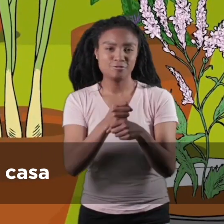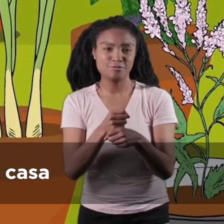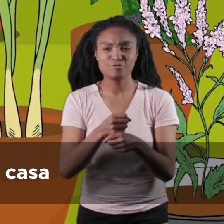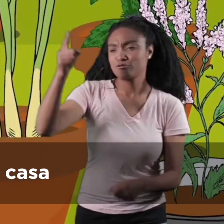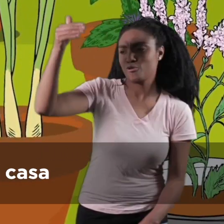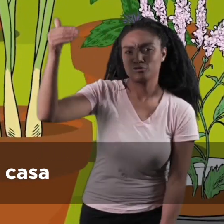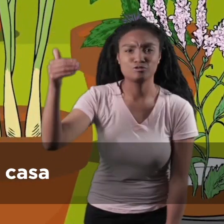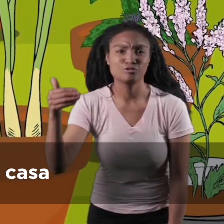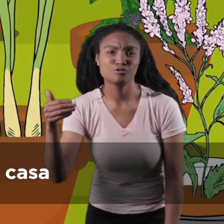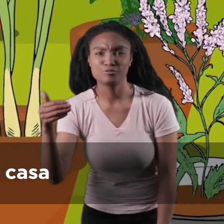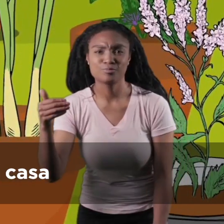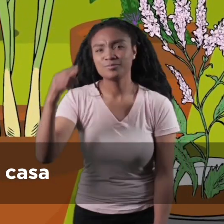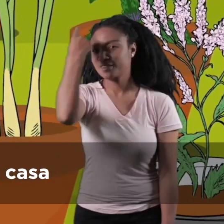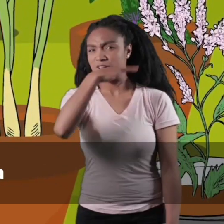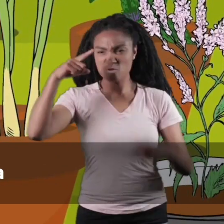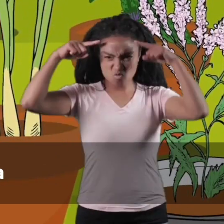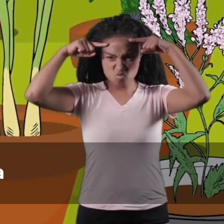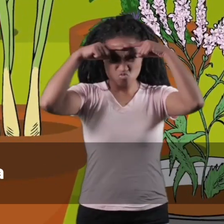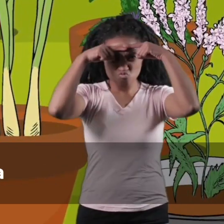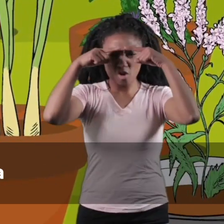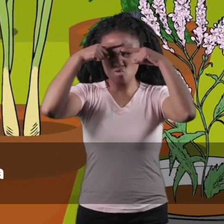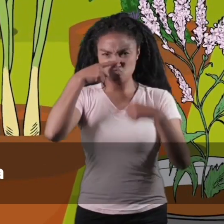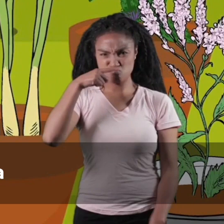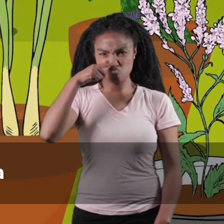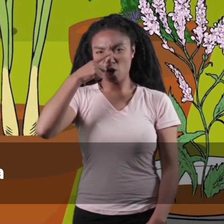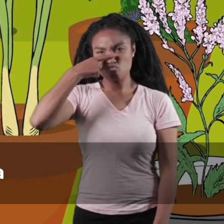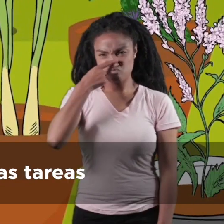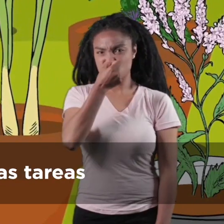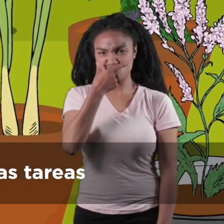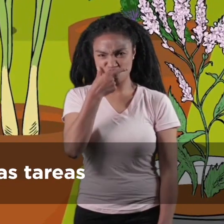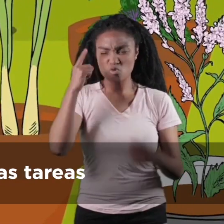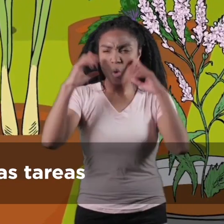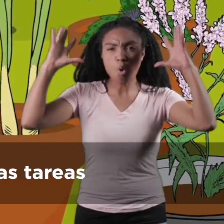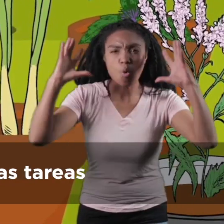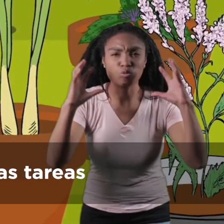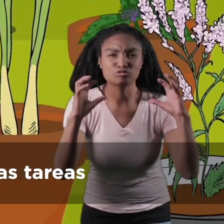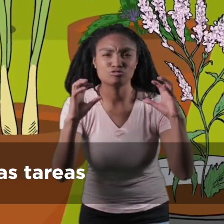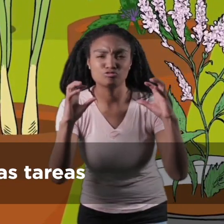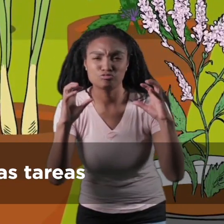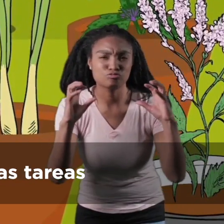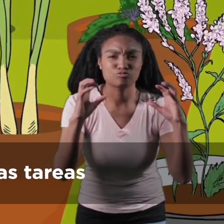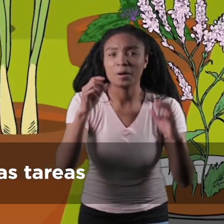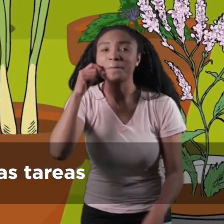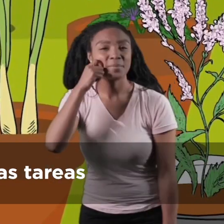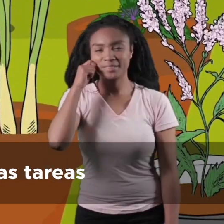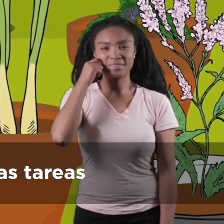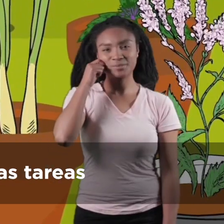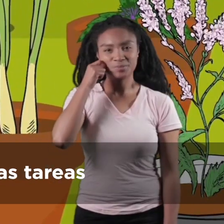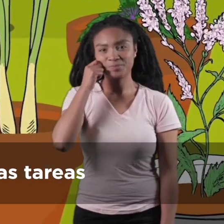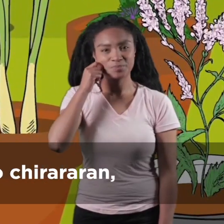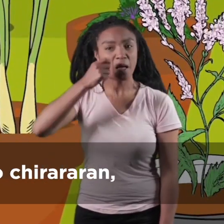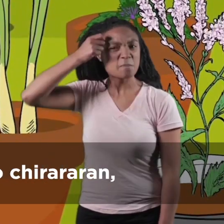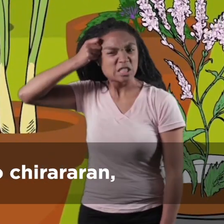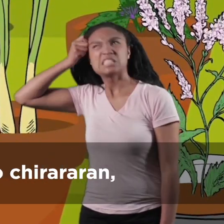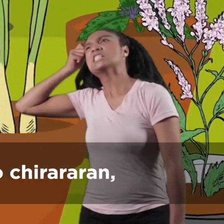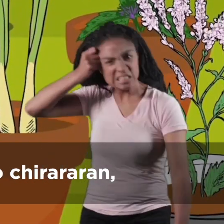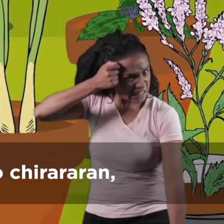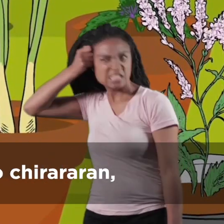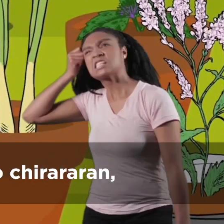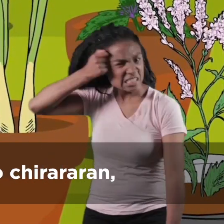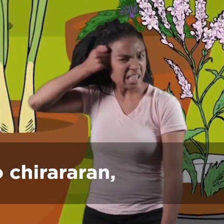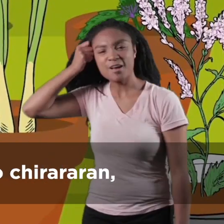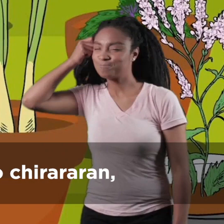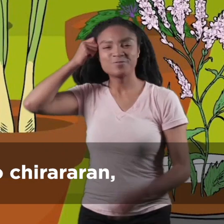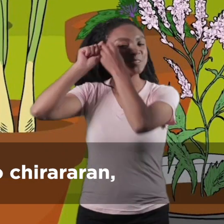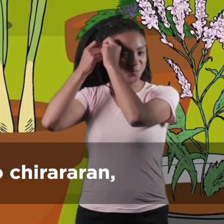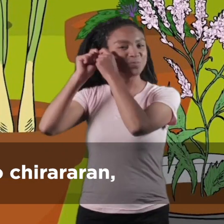dedicaba a la pesca, la caza, y era la mejor partera y curandera del lugar, en cuyas tareas utilizaba